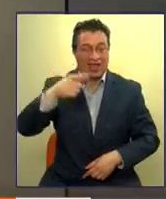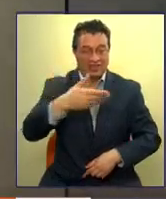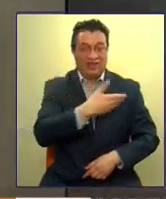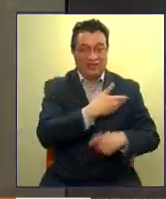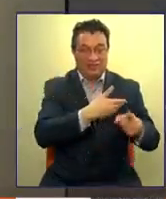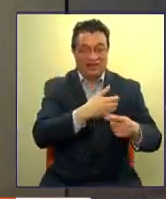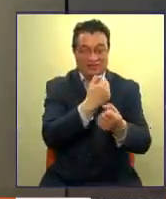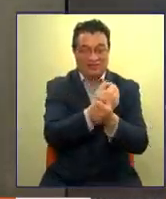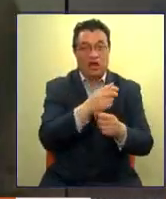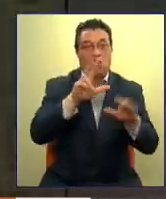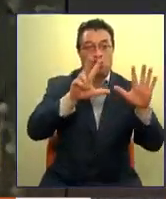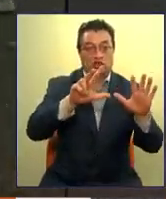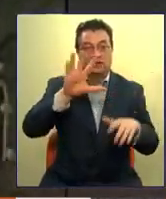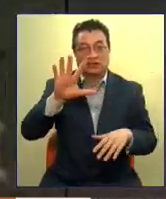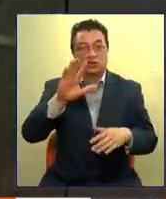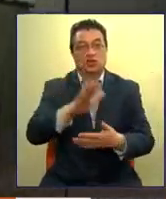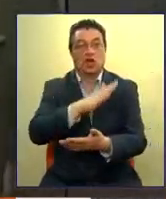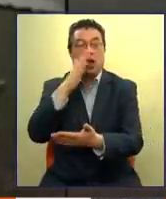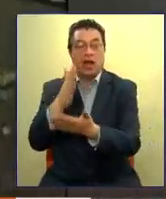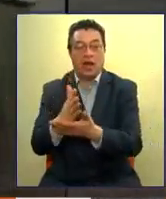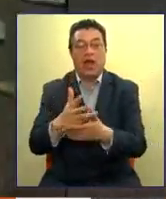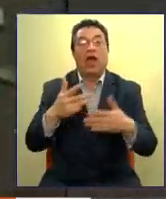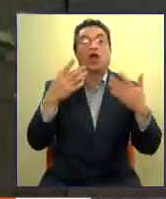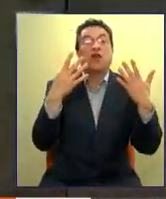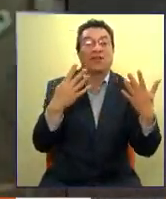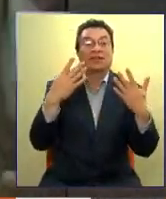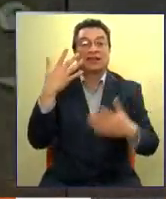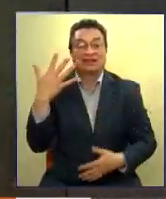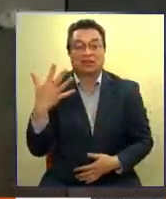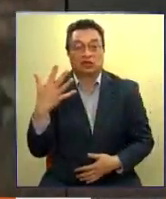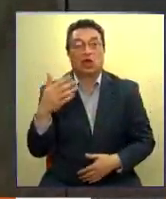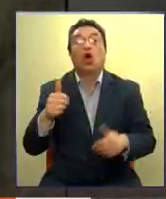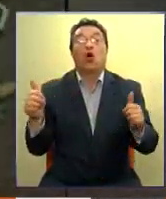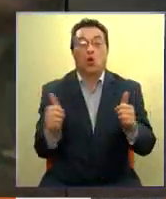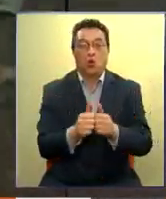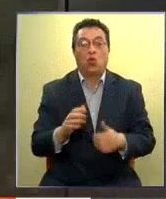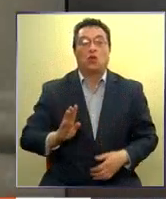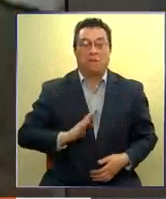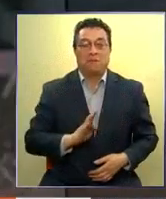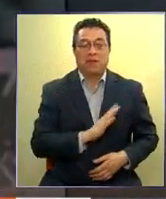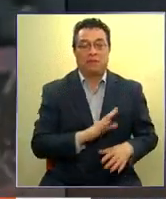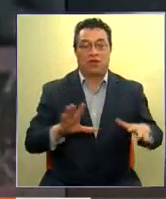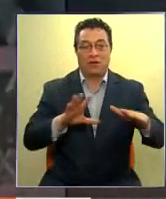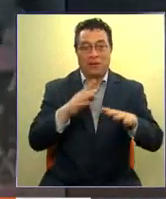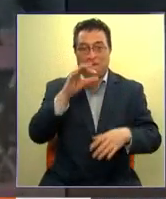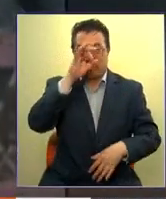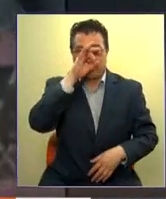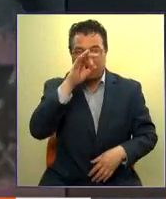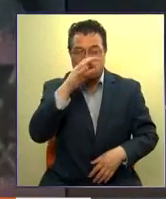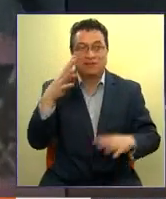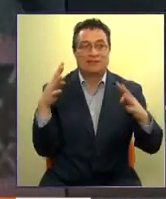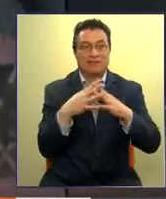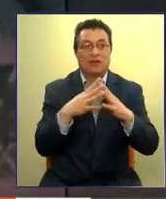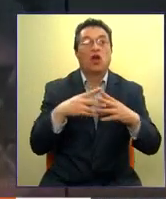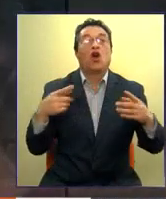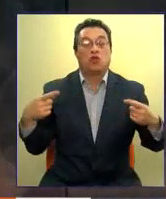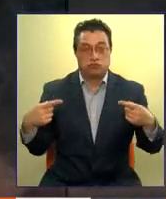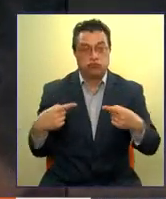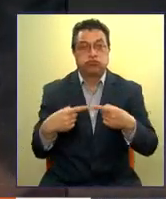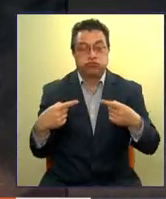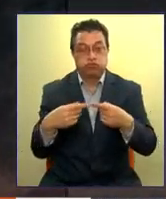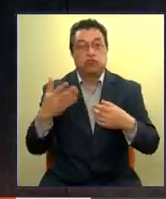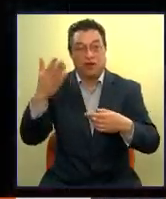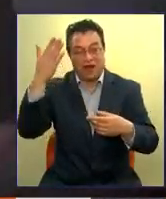1985 y 1995 fue miembro de la junta militar y tuvo una compleja relación con el gobierno de eduardo